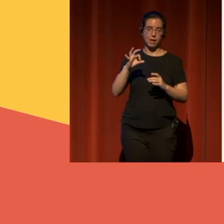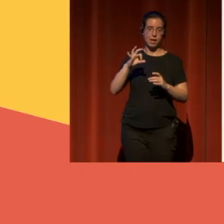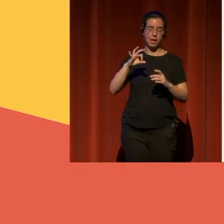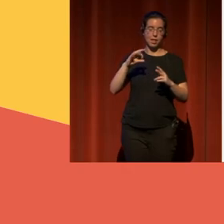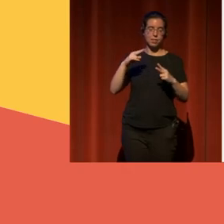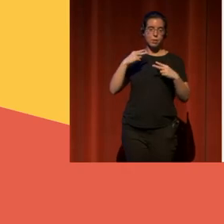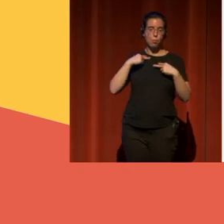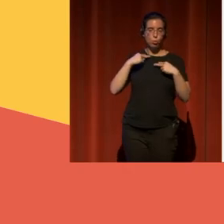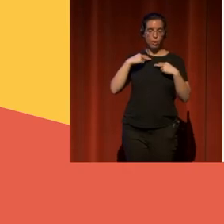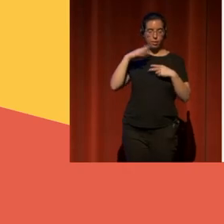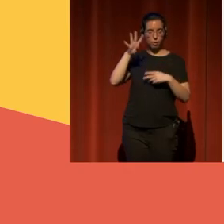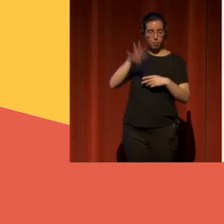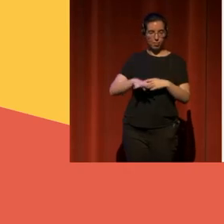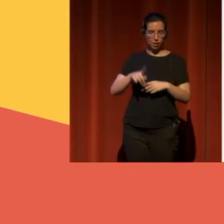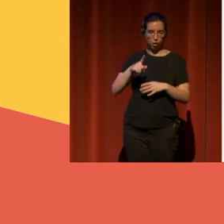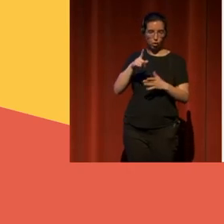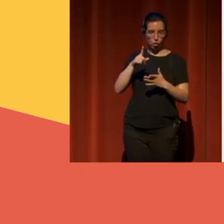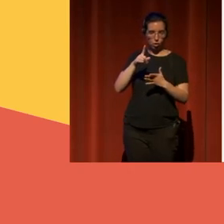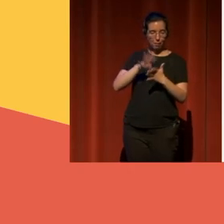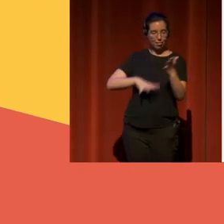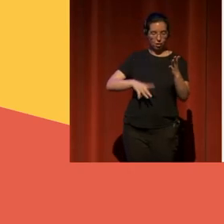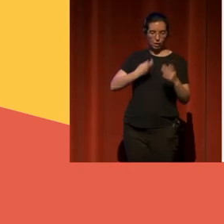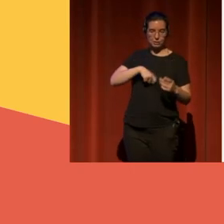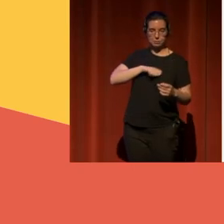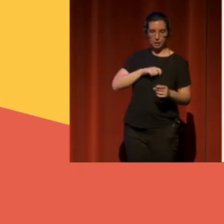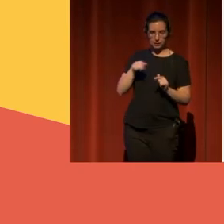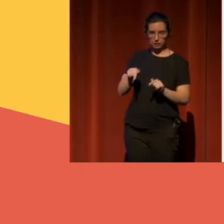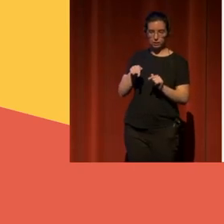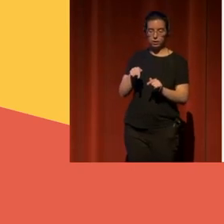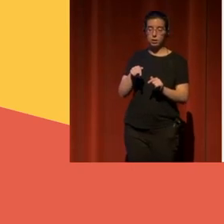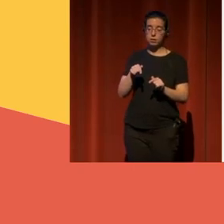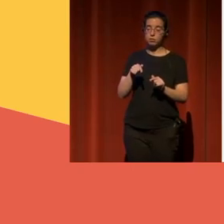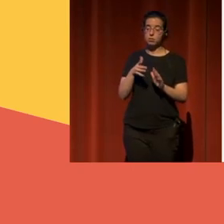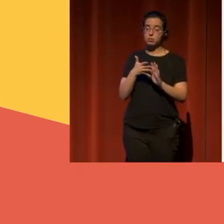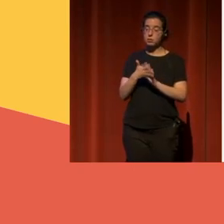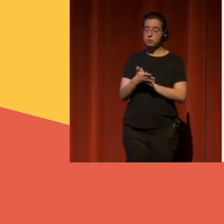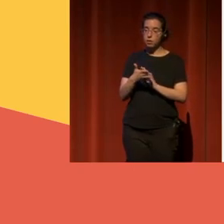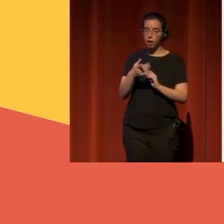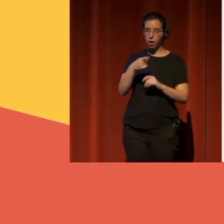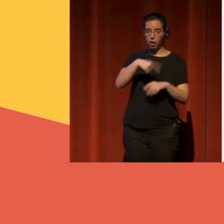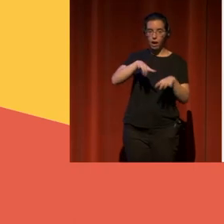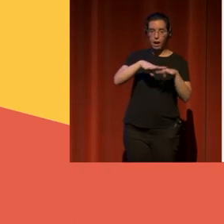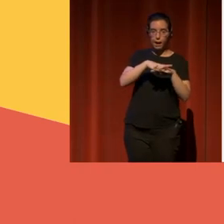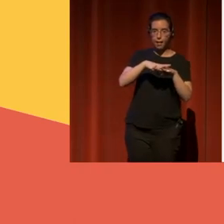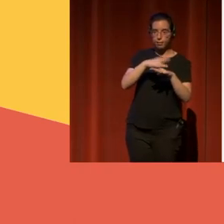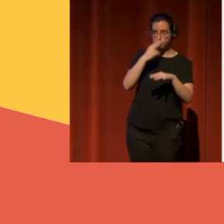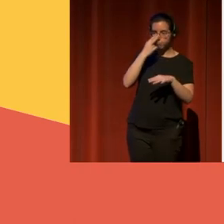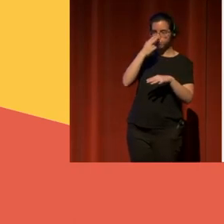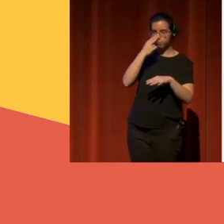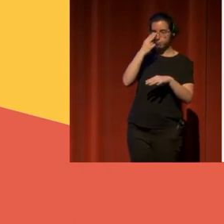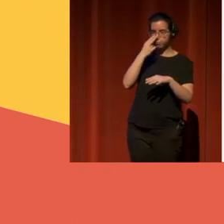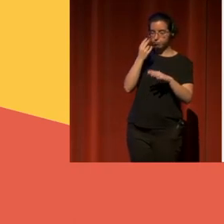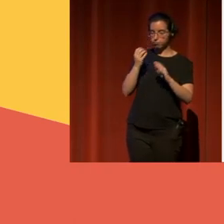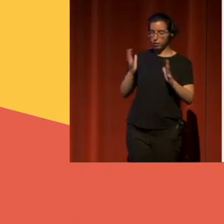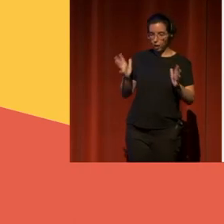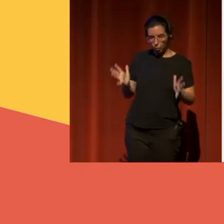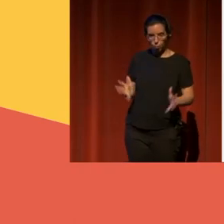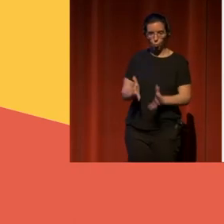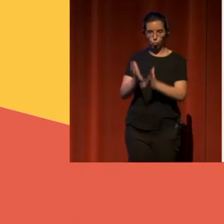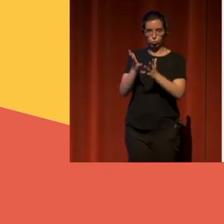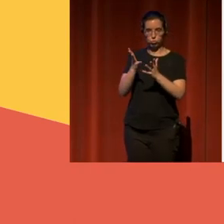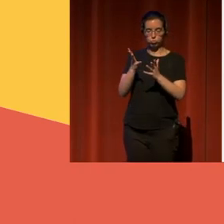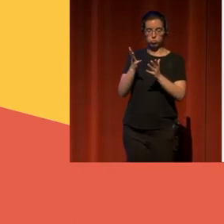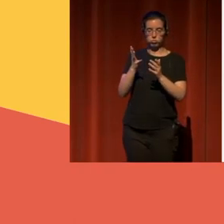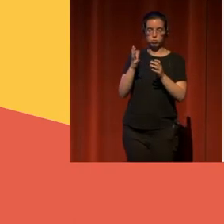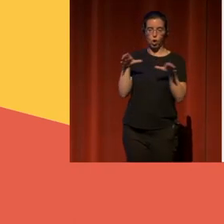en España. Nace como respuesta al interés de la red por impulsar el crecimiento individual y colectivo, promover